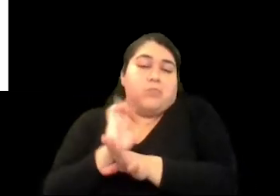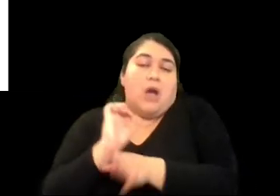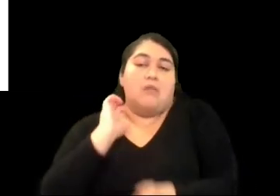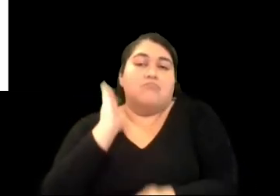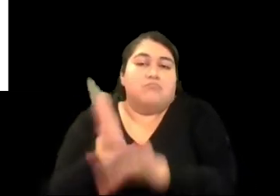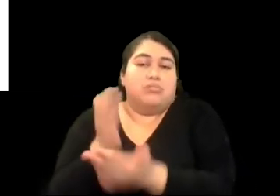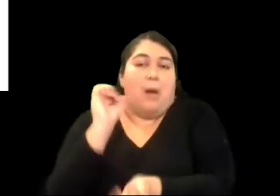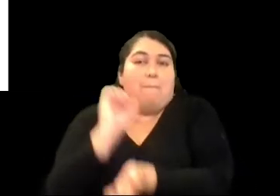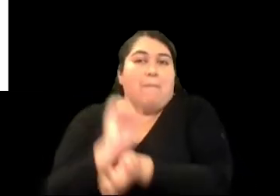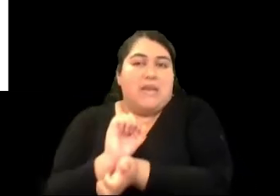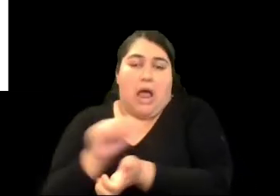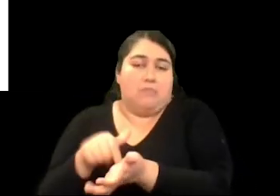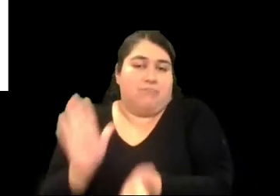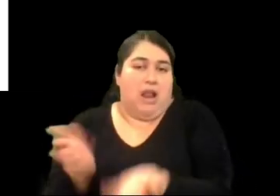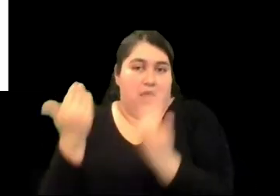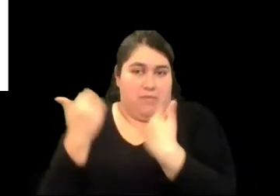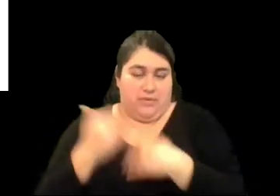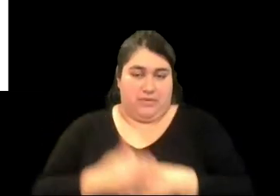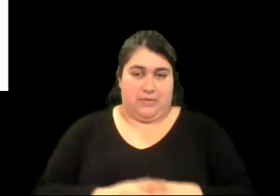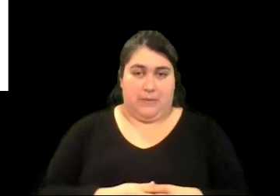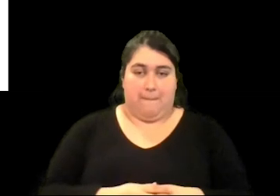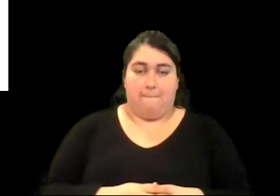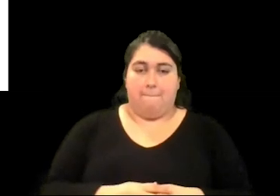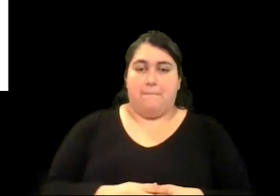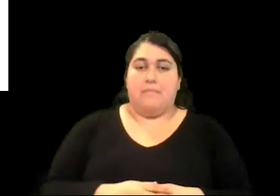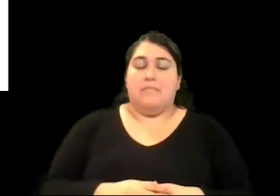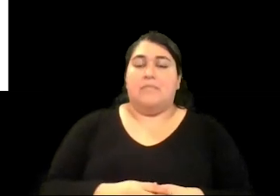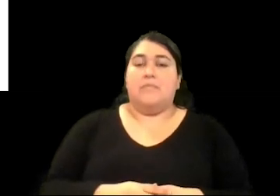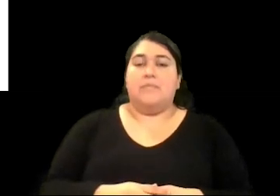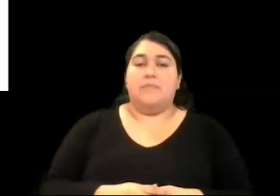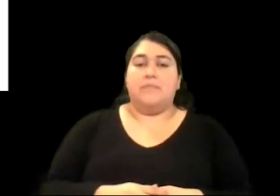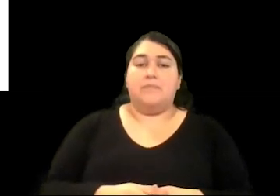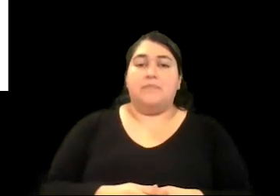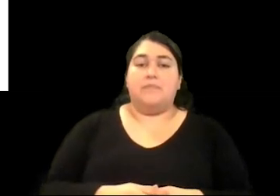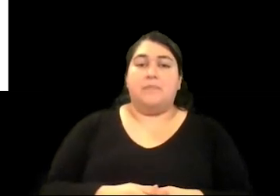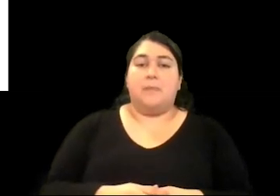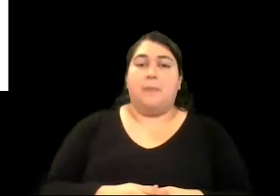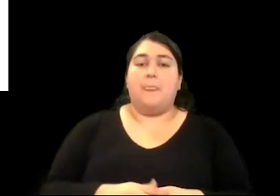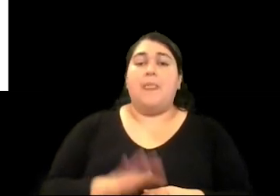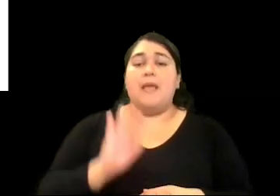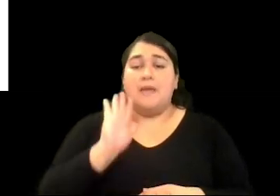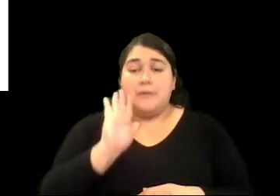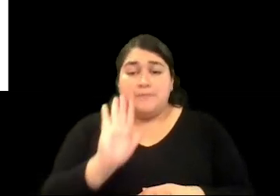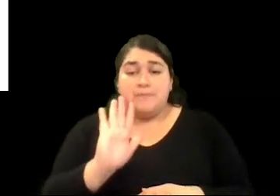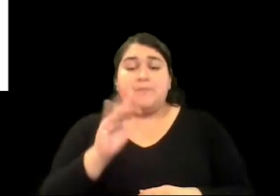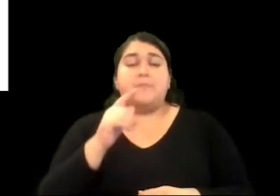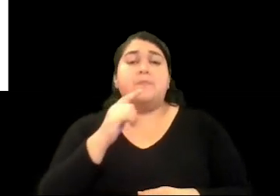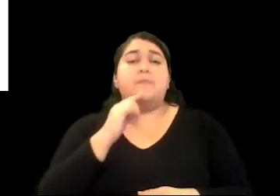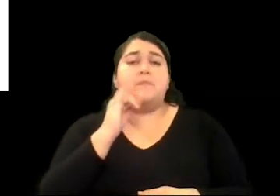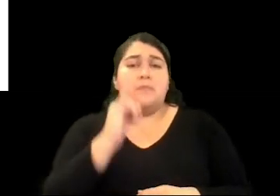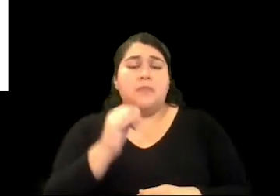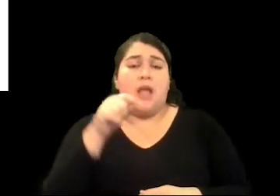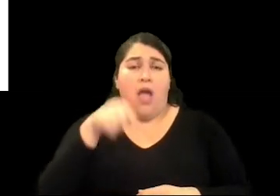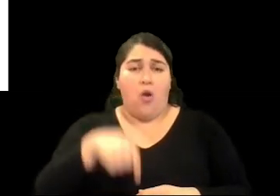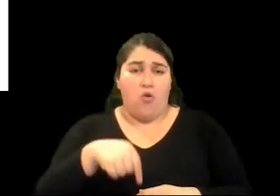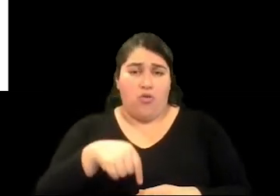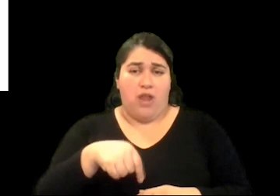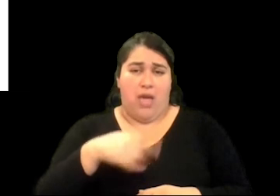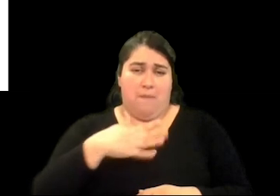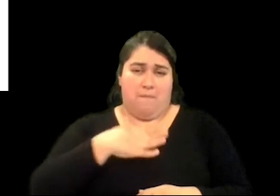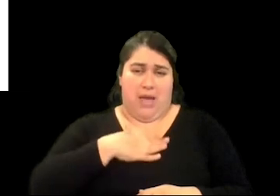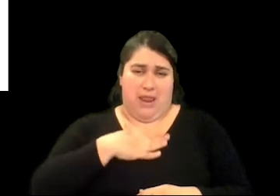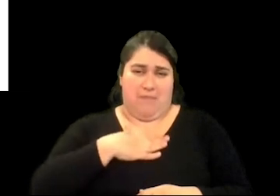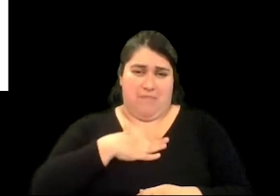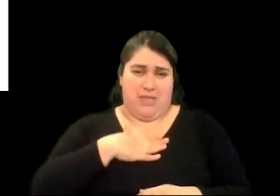Ahí está. Ahora le voy a buscar el articulado mientras que escucho otra. Sí, si les parece, hacemos, para no extendernos mucho más en